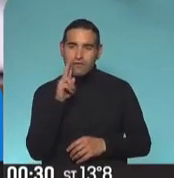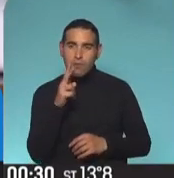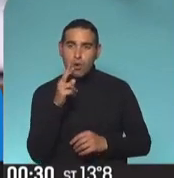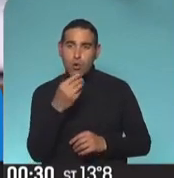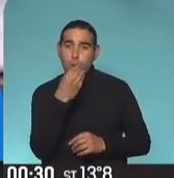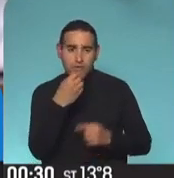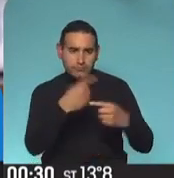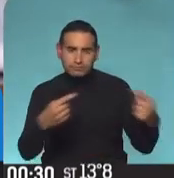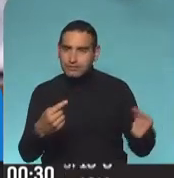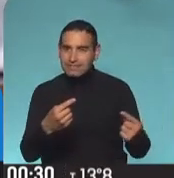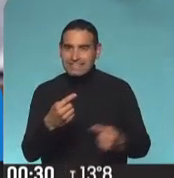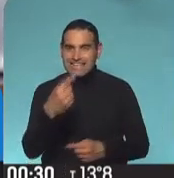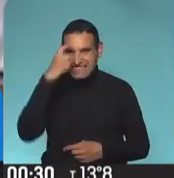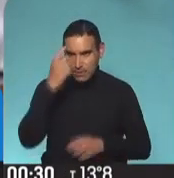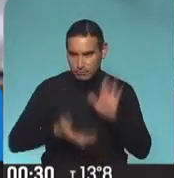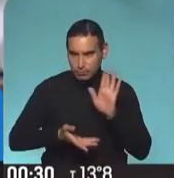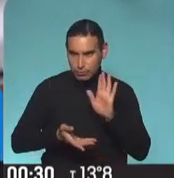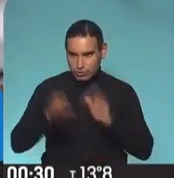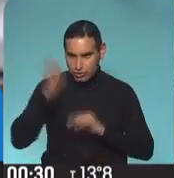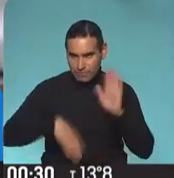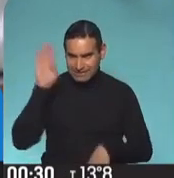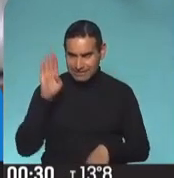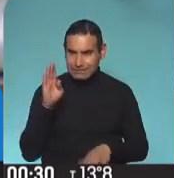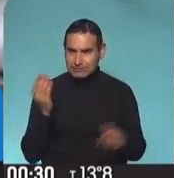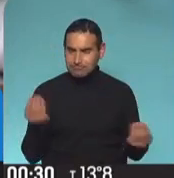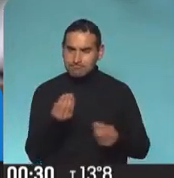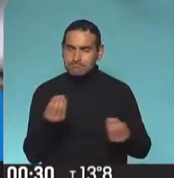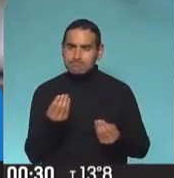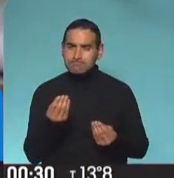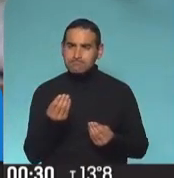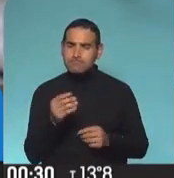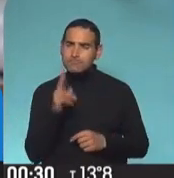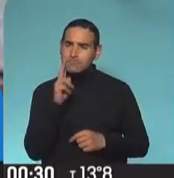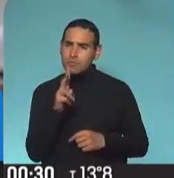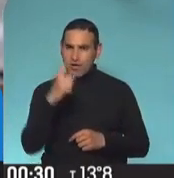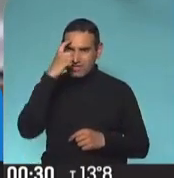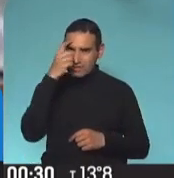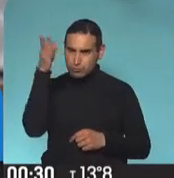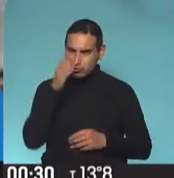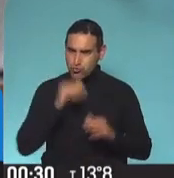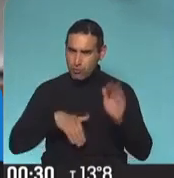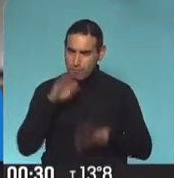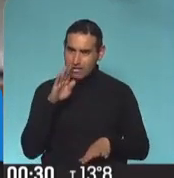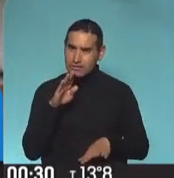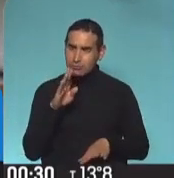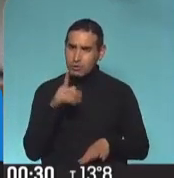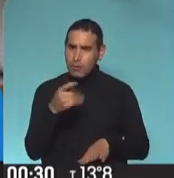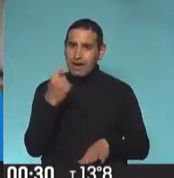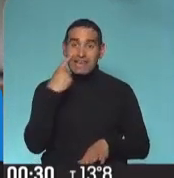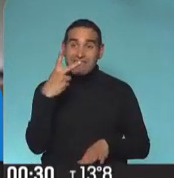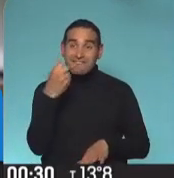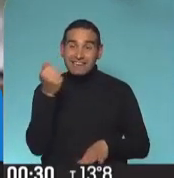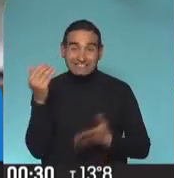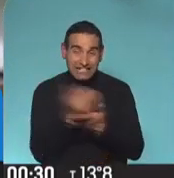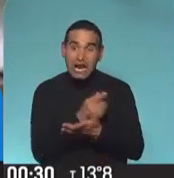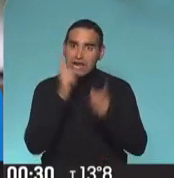alimentos, fue de más del Ujú. 10%. Y acá es más del 10% a pesar de que le han quitado el IVA, o sea que le